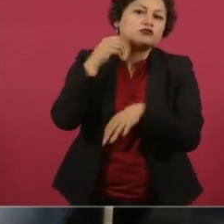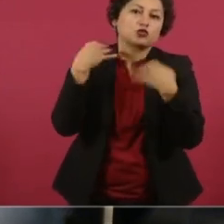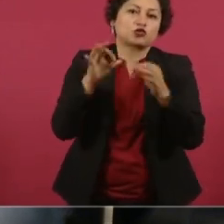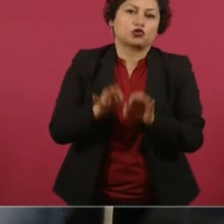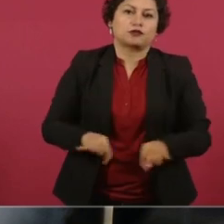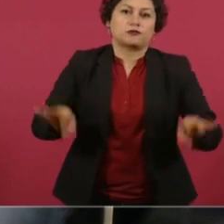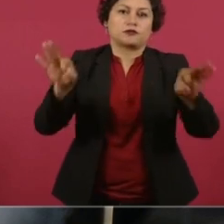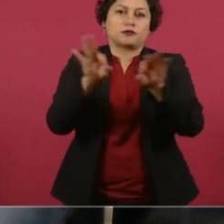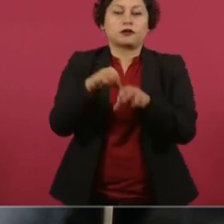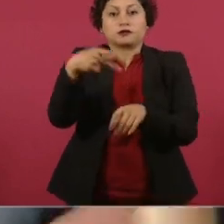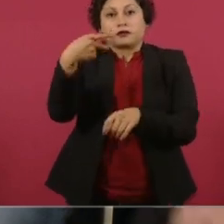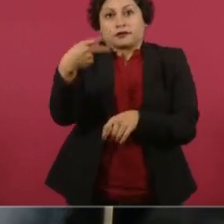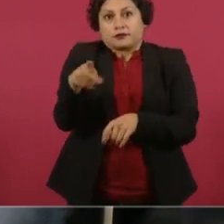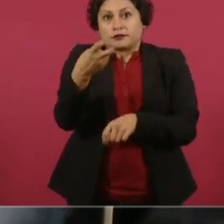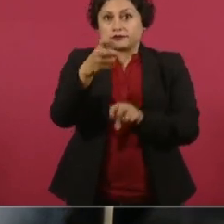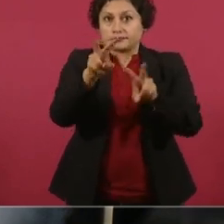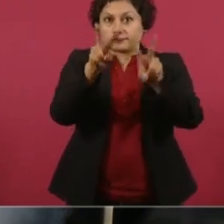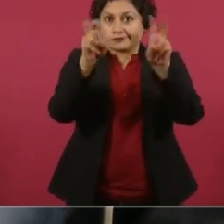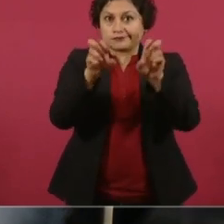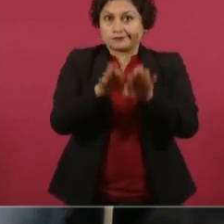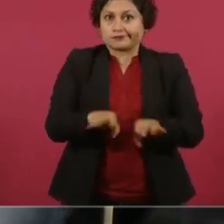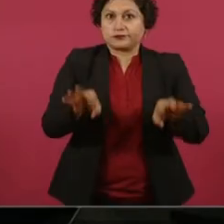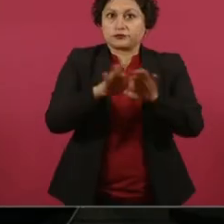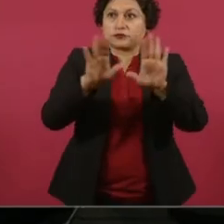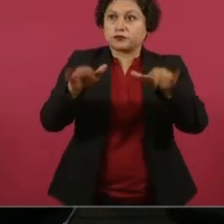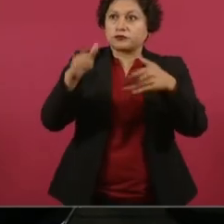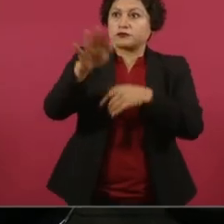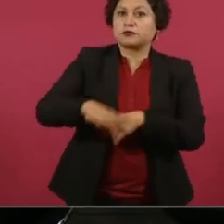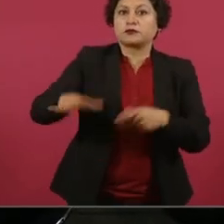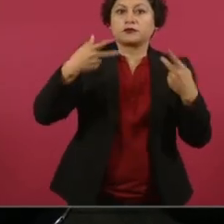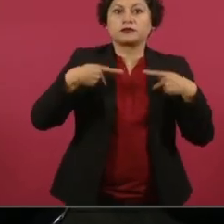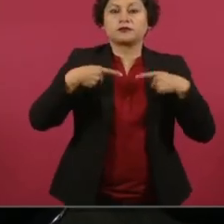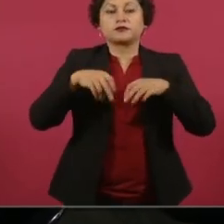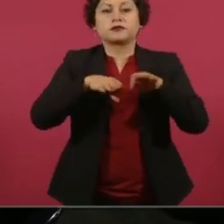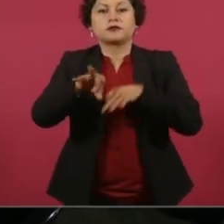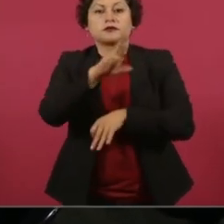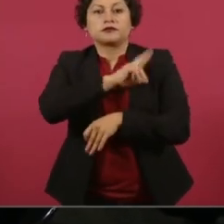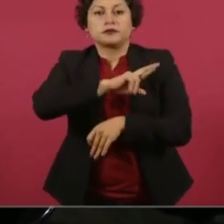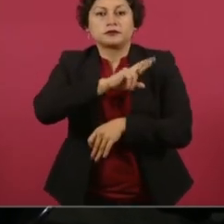para aquellos que no trabajan en el sector público. Bueno,